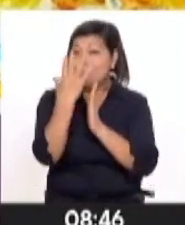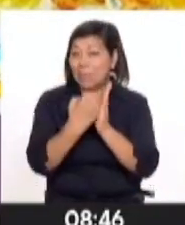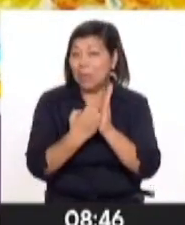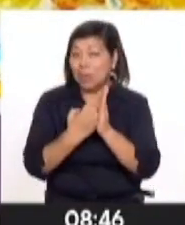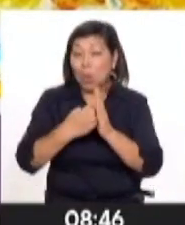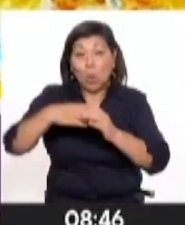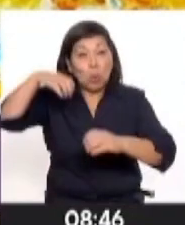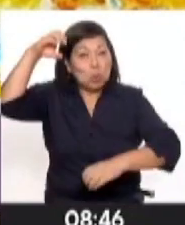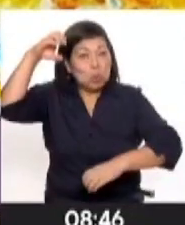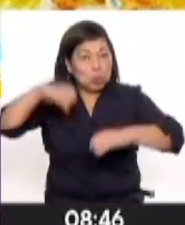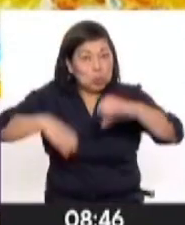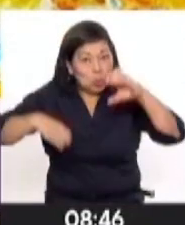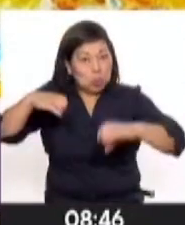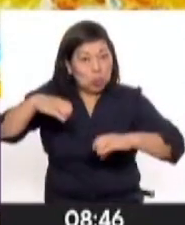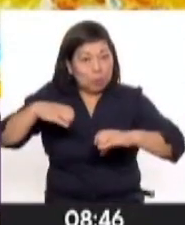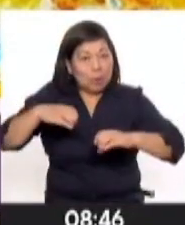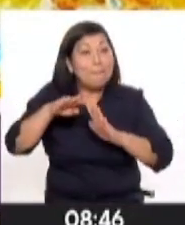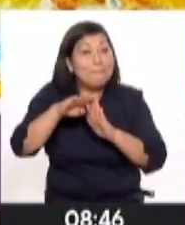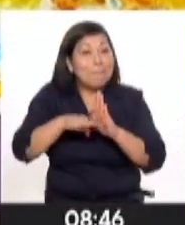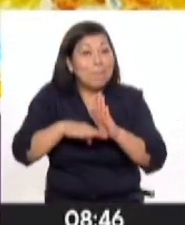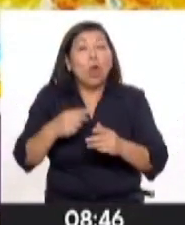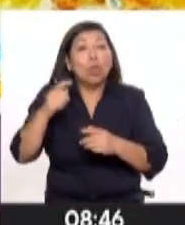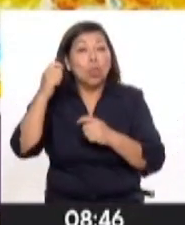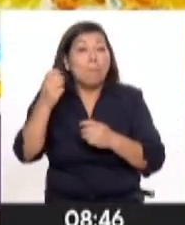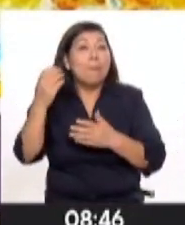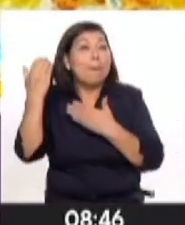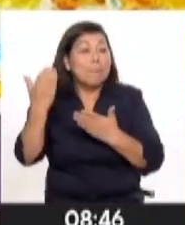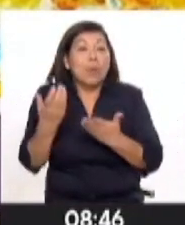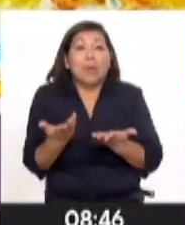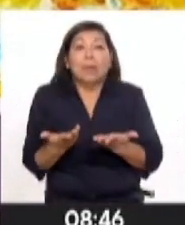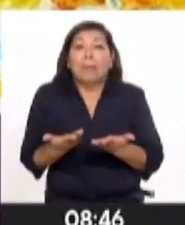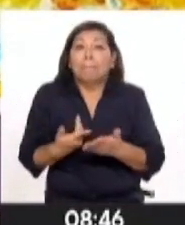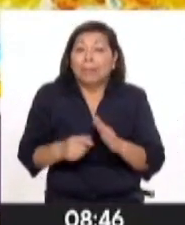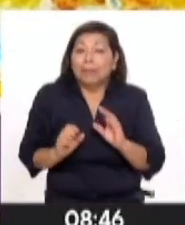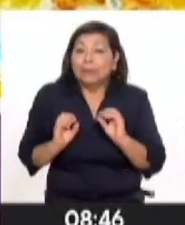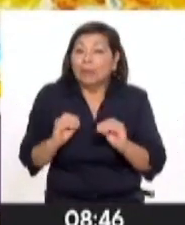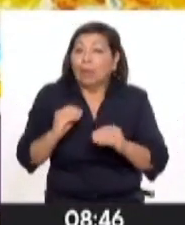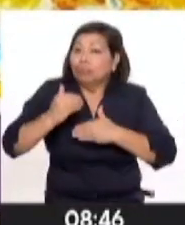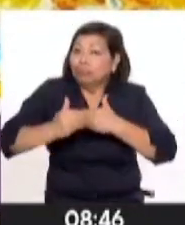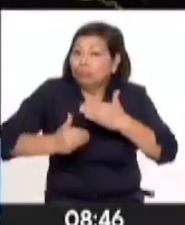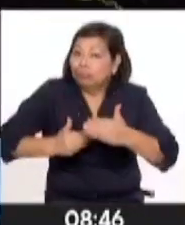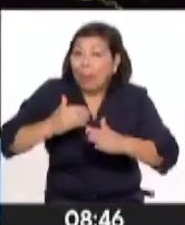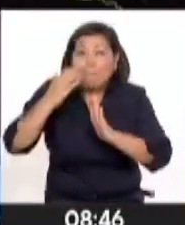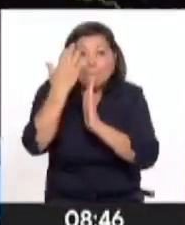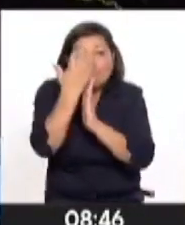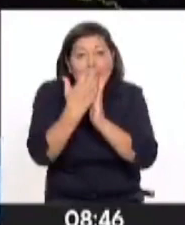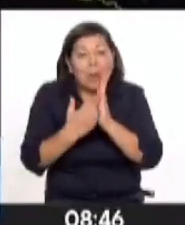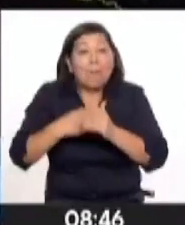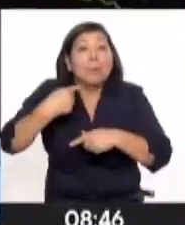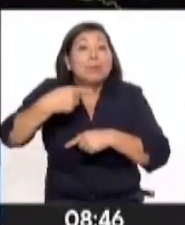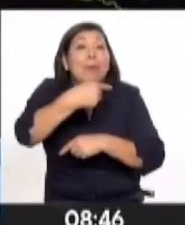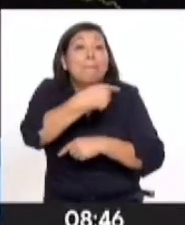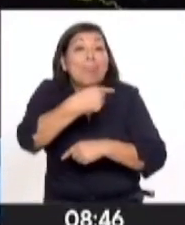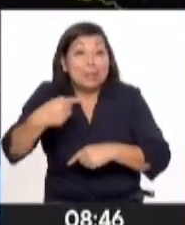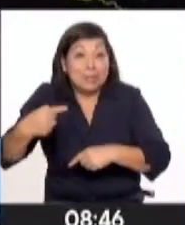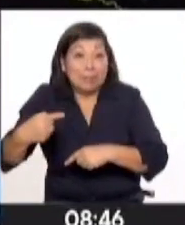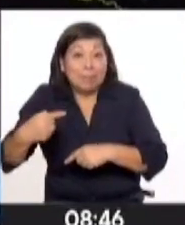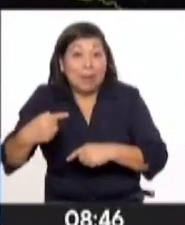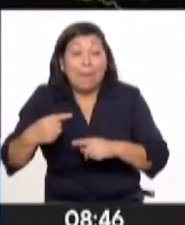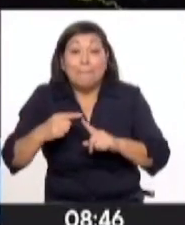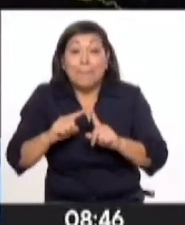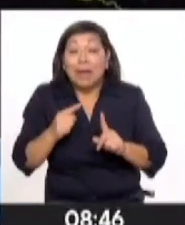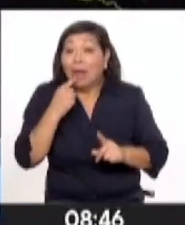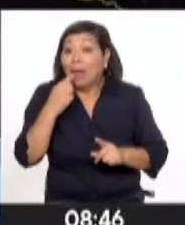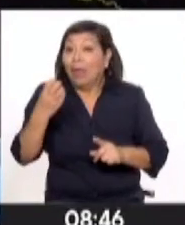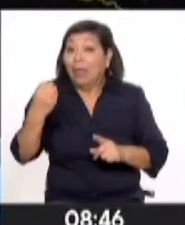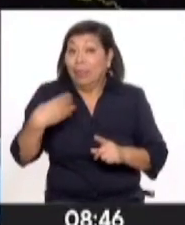los caudales también van a disminuir. En Tumbes y en Piura, los caudales van a continuar disminuyendo en las próximas semanas. Y por último, nos